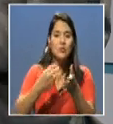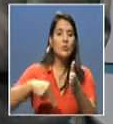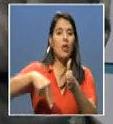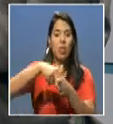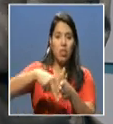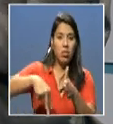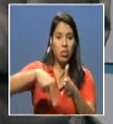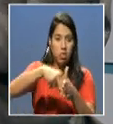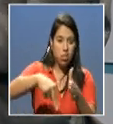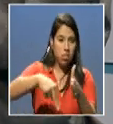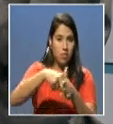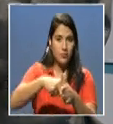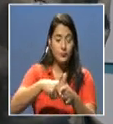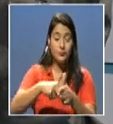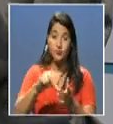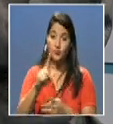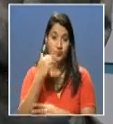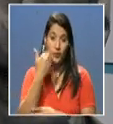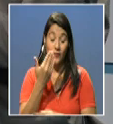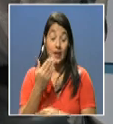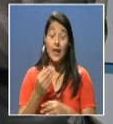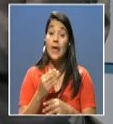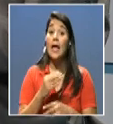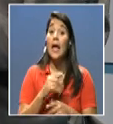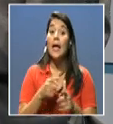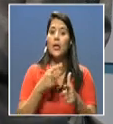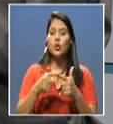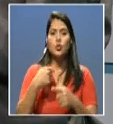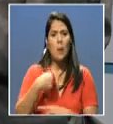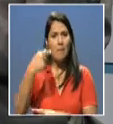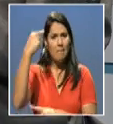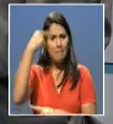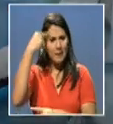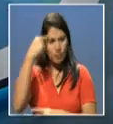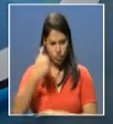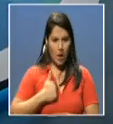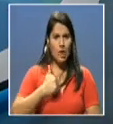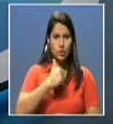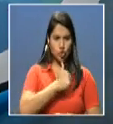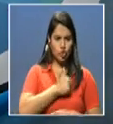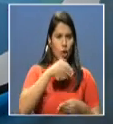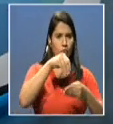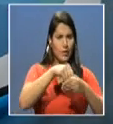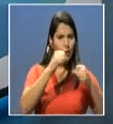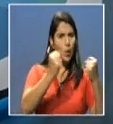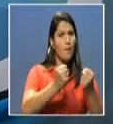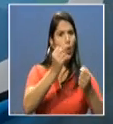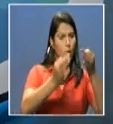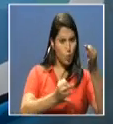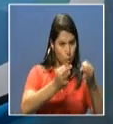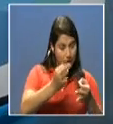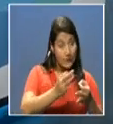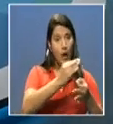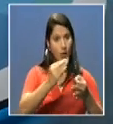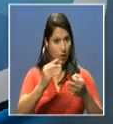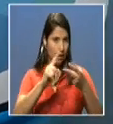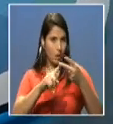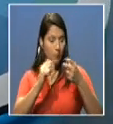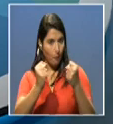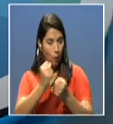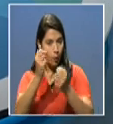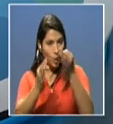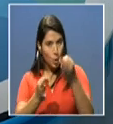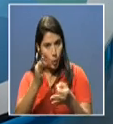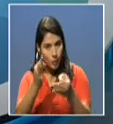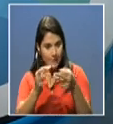cambio. Así que a mí me parece muy bien que las asociaciones gremiales del Poder Judicial y el mismo Poder Judicial esté trabajando